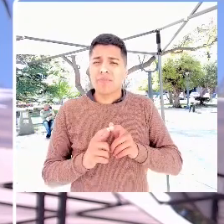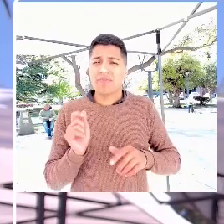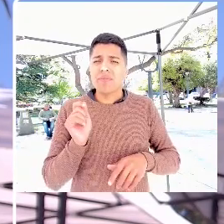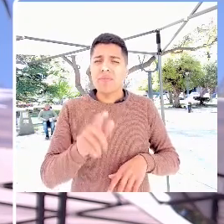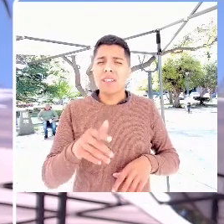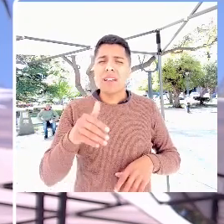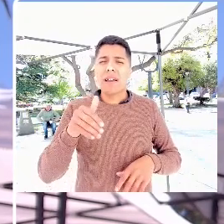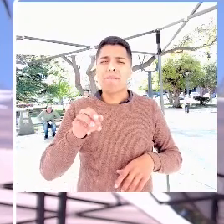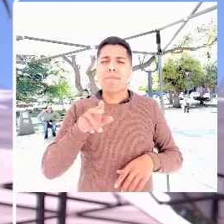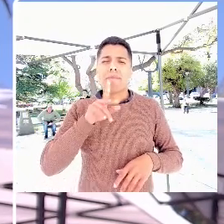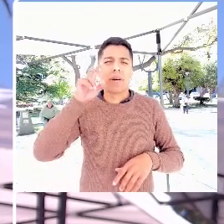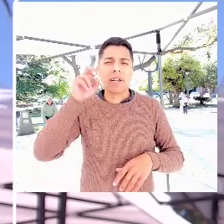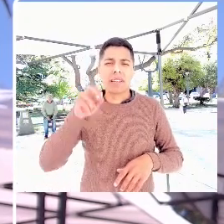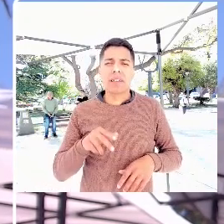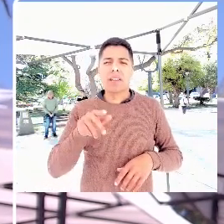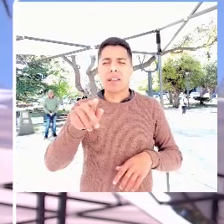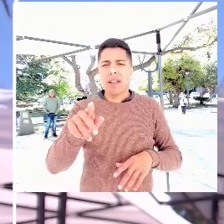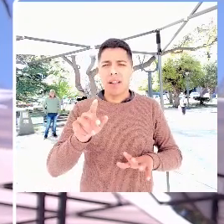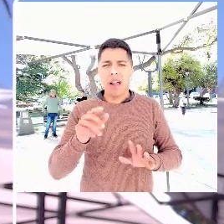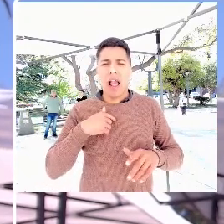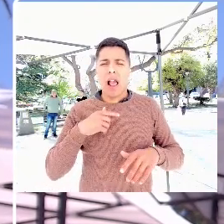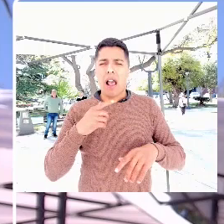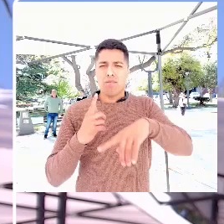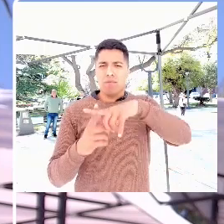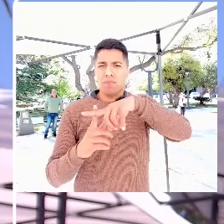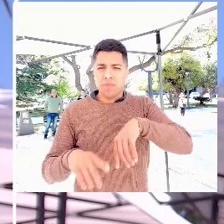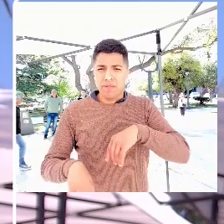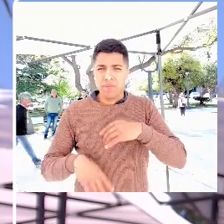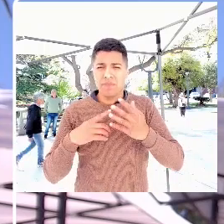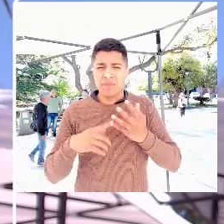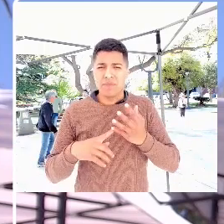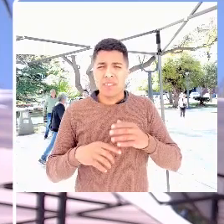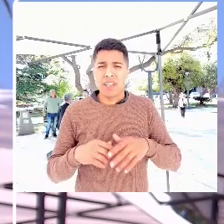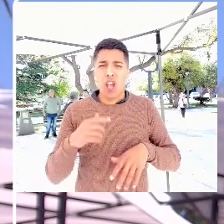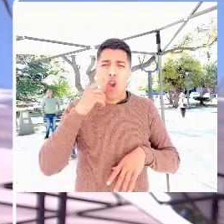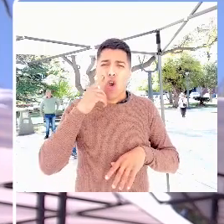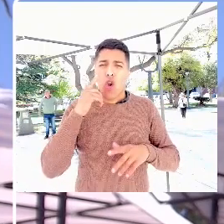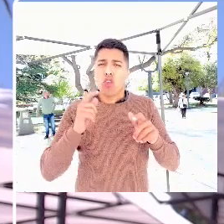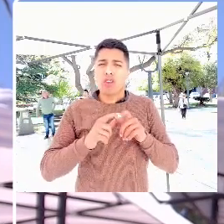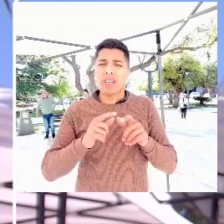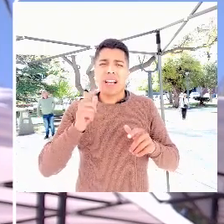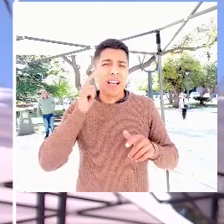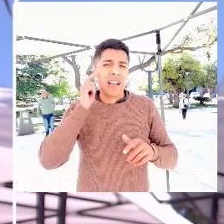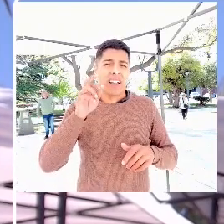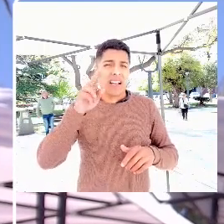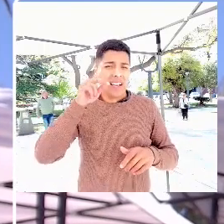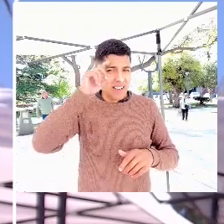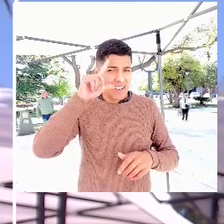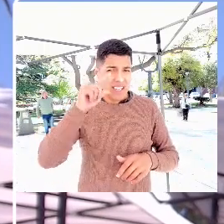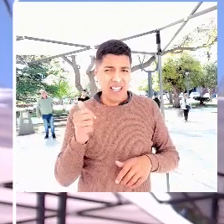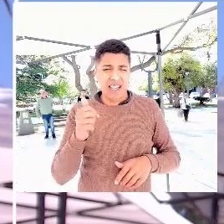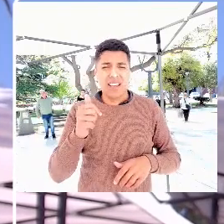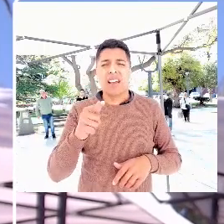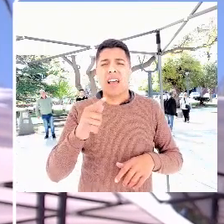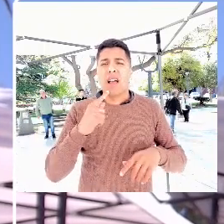Concejal Martín González. Afirmativo. Concejala Gabriela Malinar.